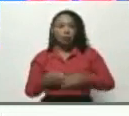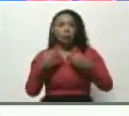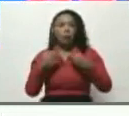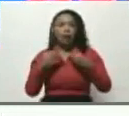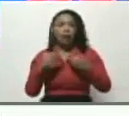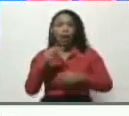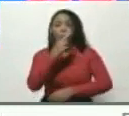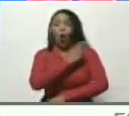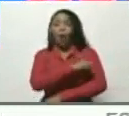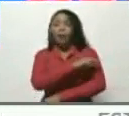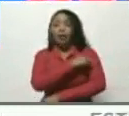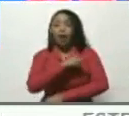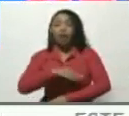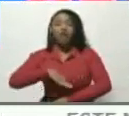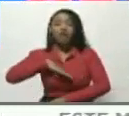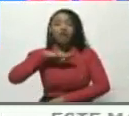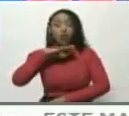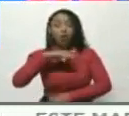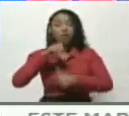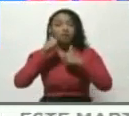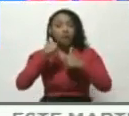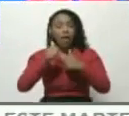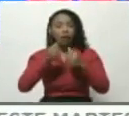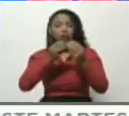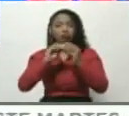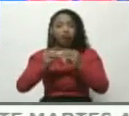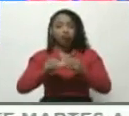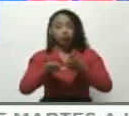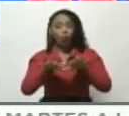los hospitales estén en condiciones.